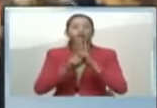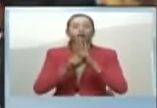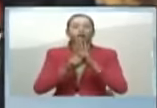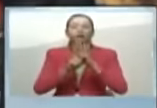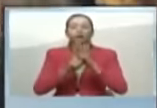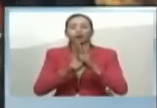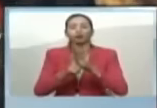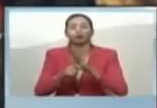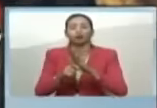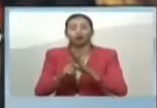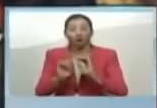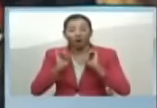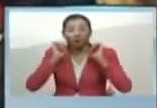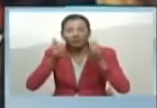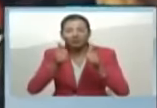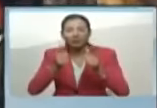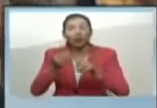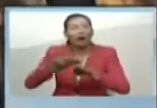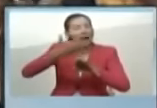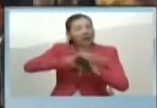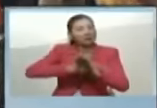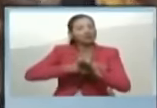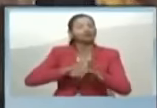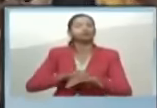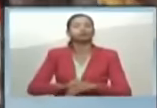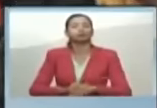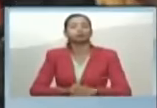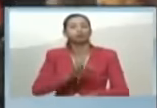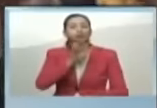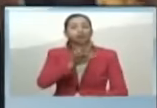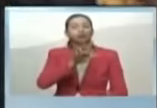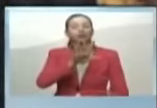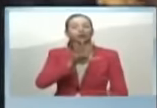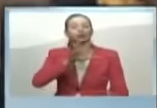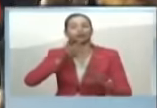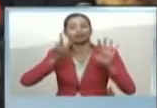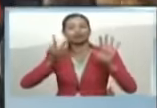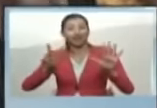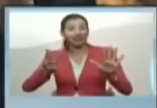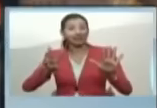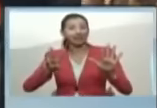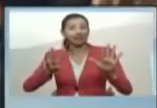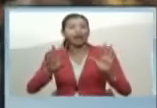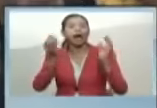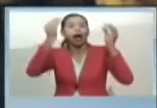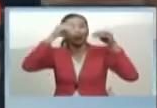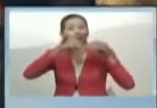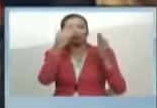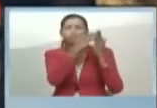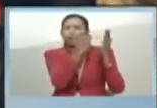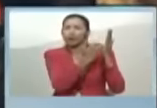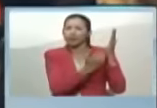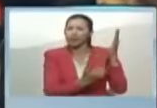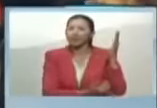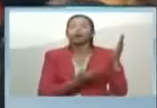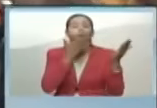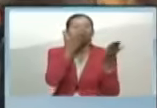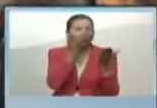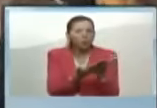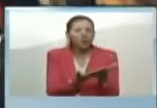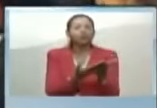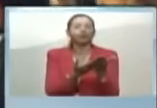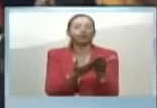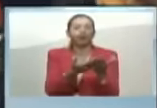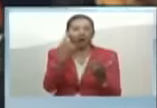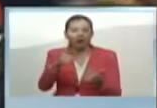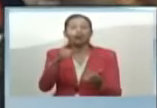precisamente comenzamos antes de nacer con 357 acuerdos, resoluciones y propuestas en